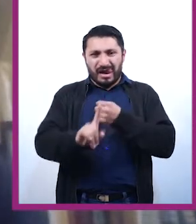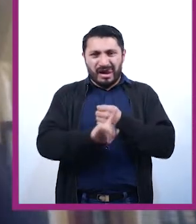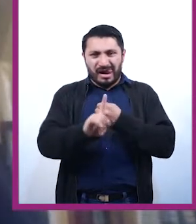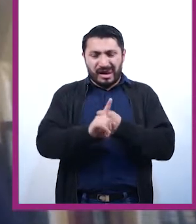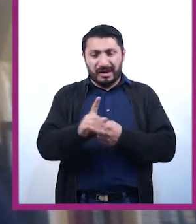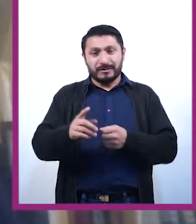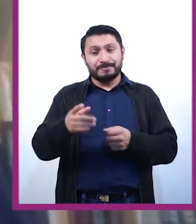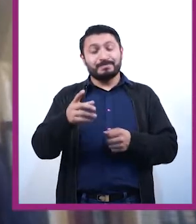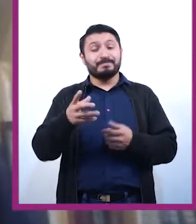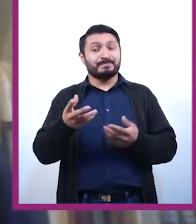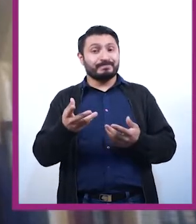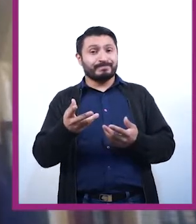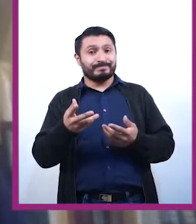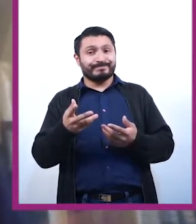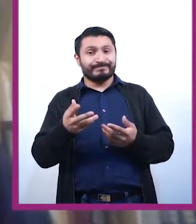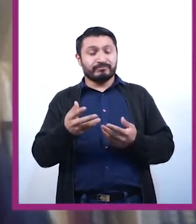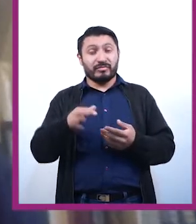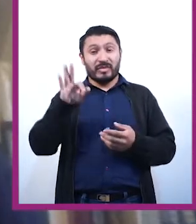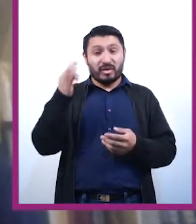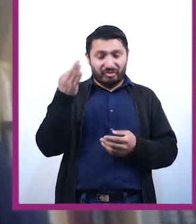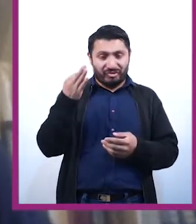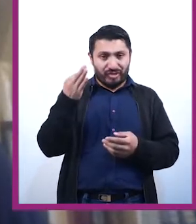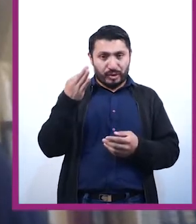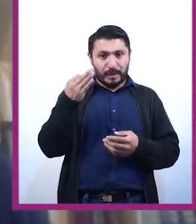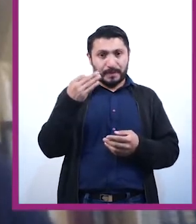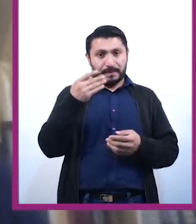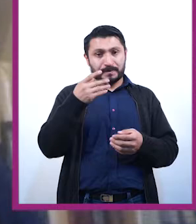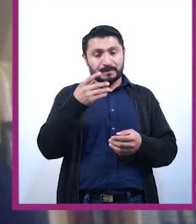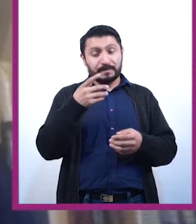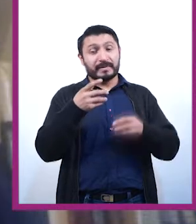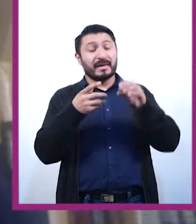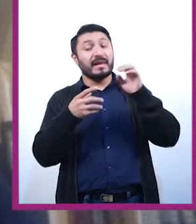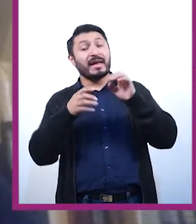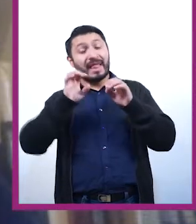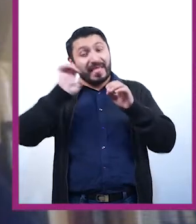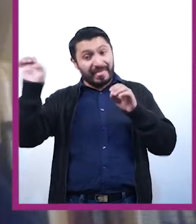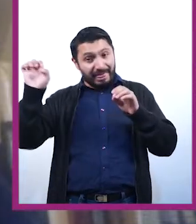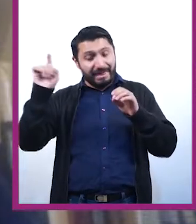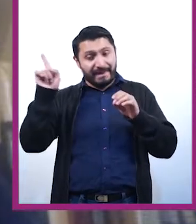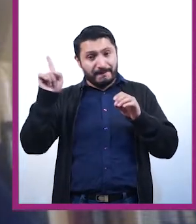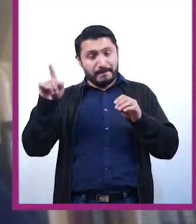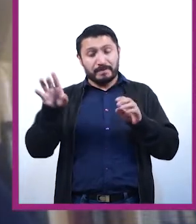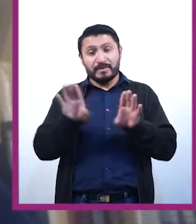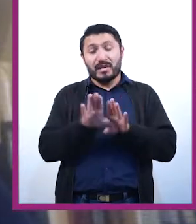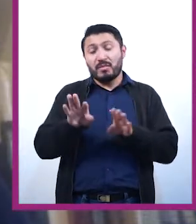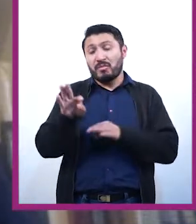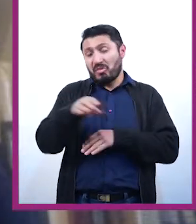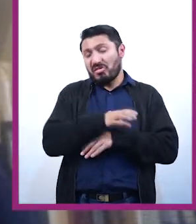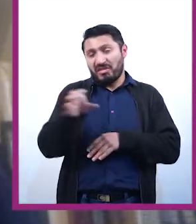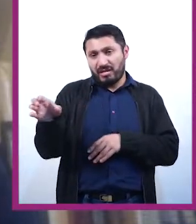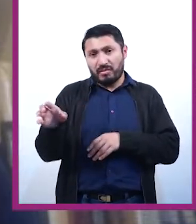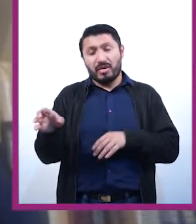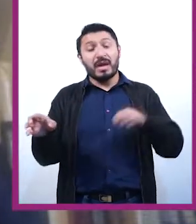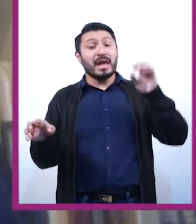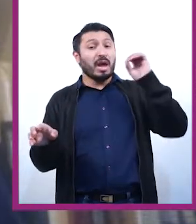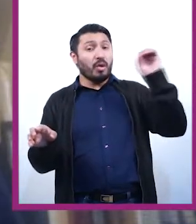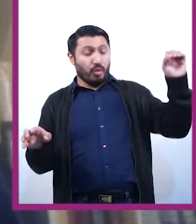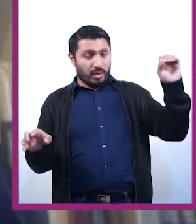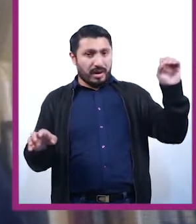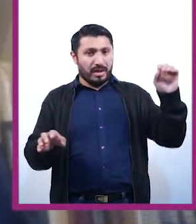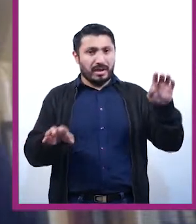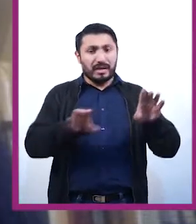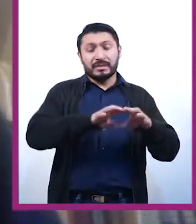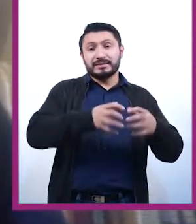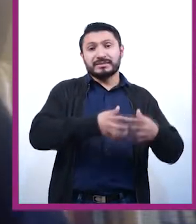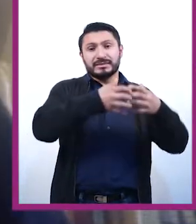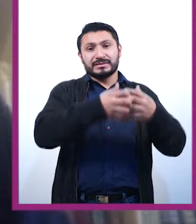un conflicto entre los Federal Reserve de los estados del este, que eran agrícola, y